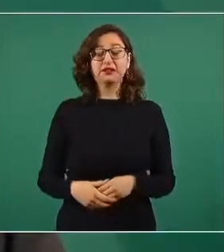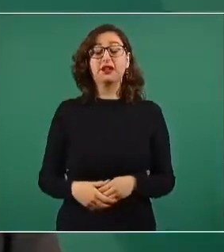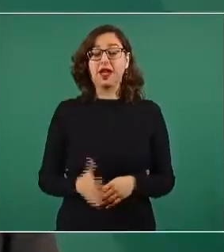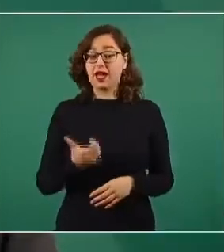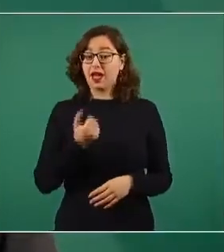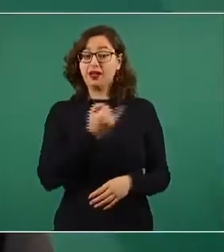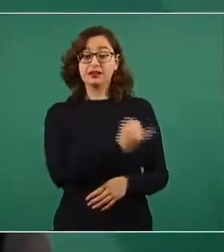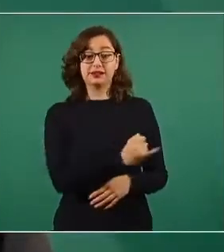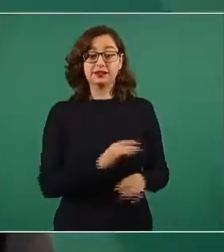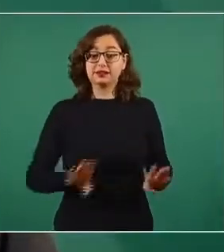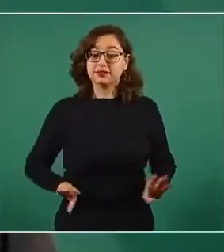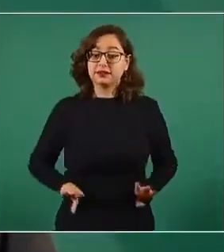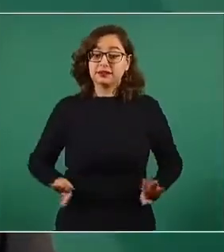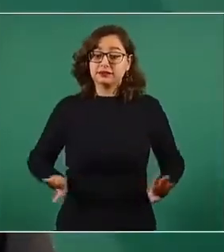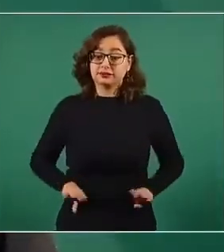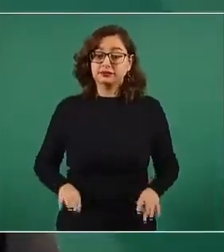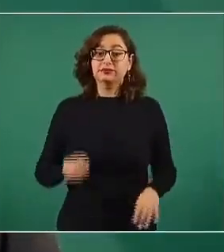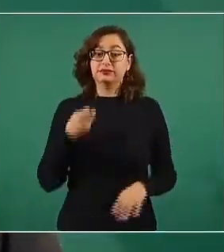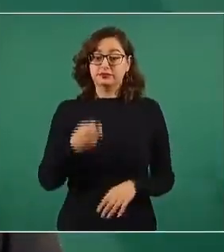que debatir sobre eso,